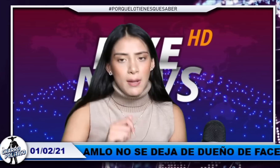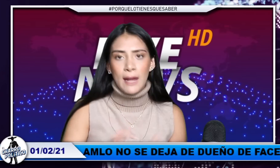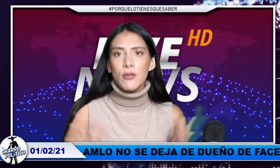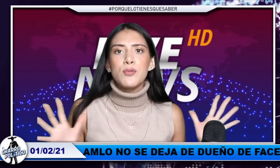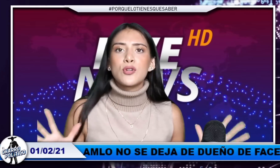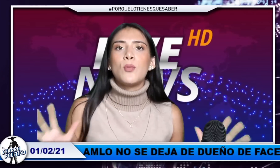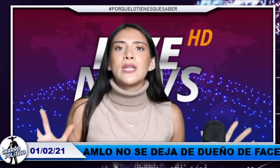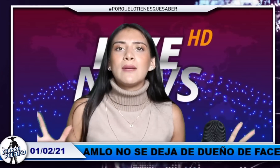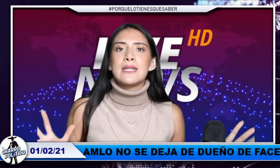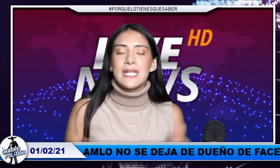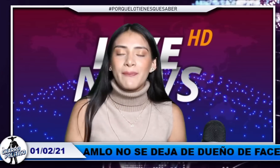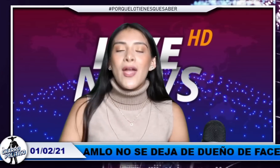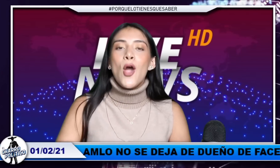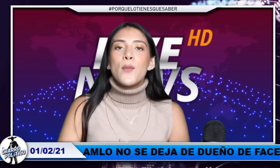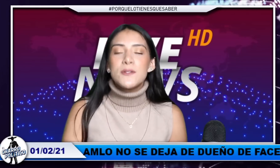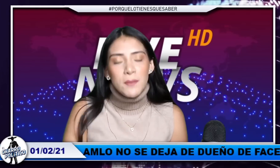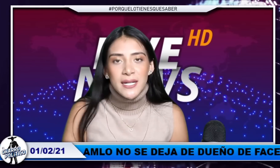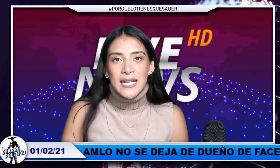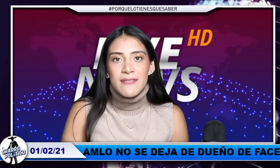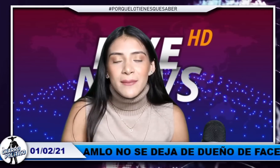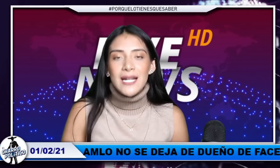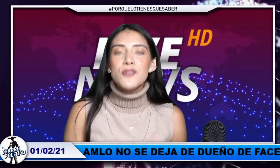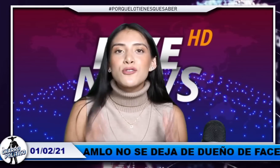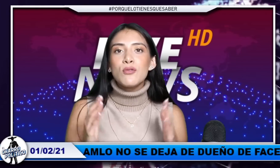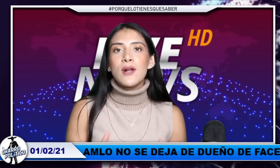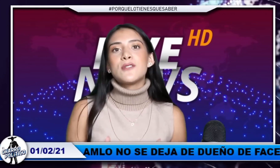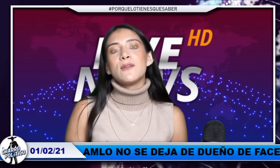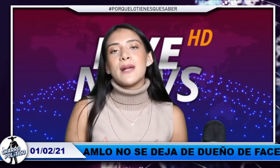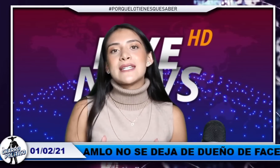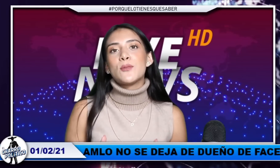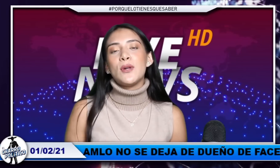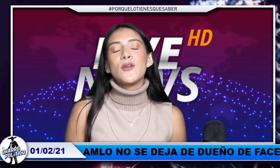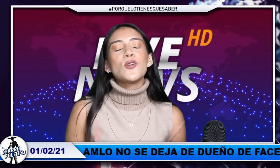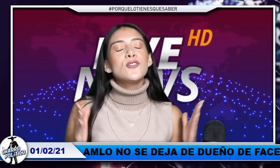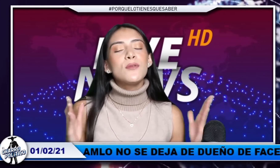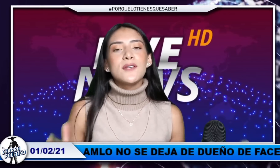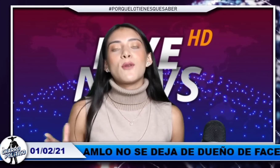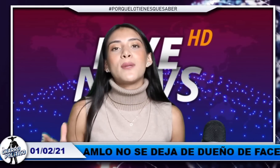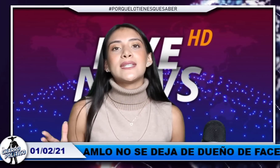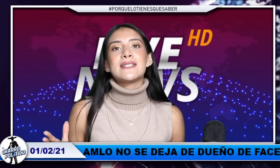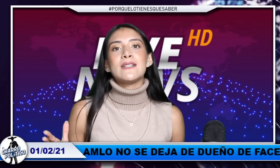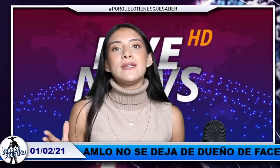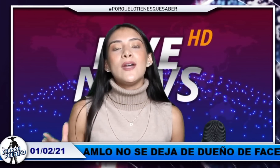pues pagando pues como debe de ser. Pues bien, mi querida familia, yo soy Juncal Sono para el Charro Político. No te